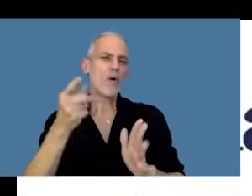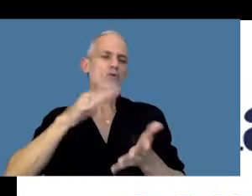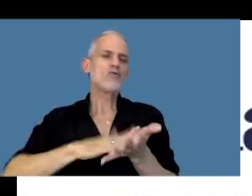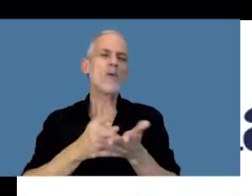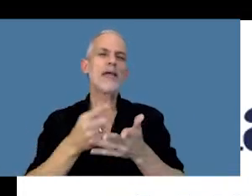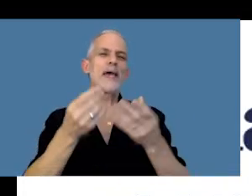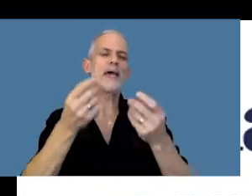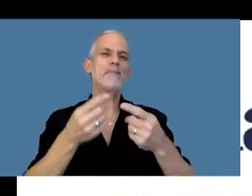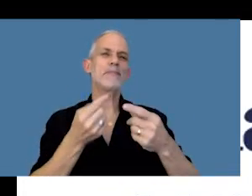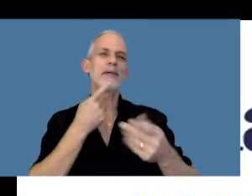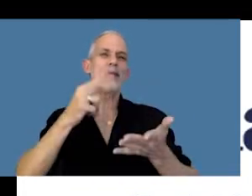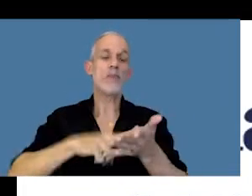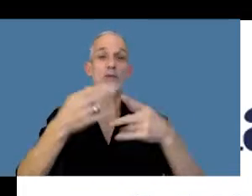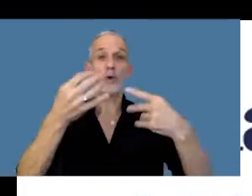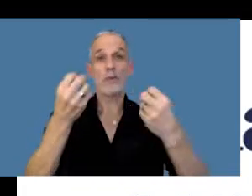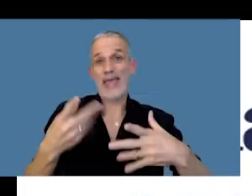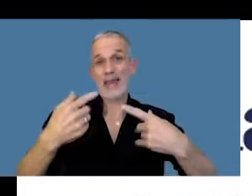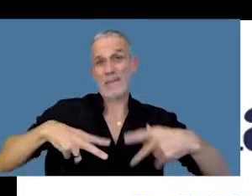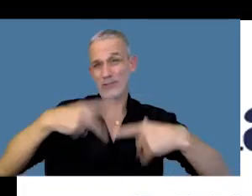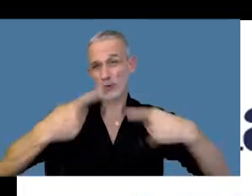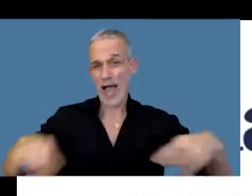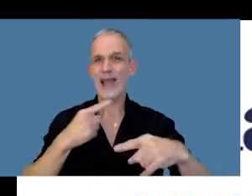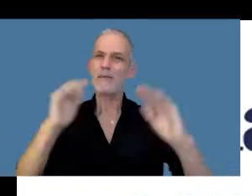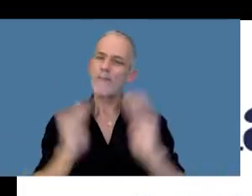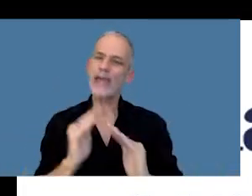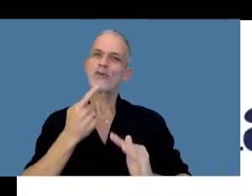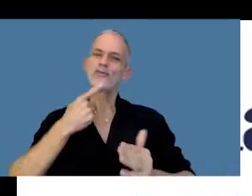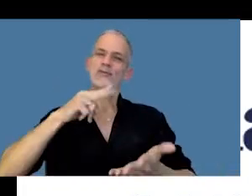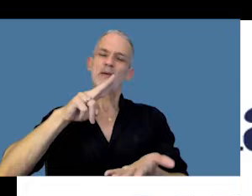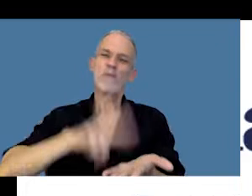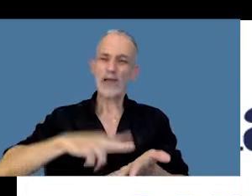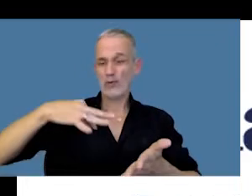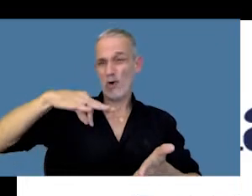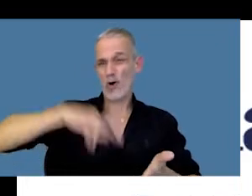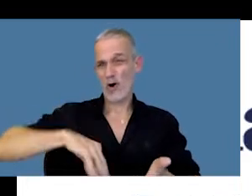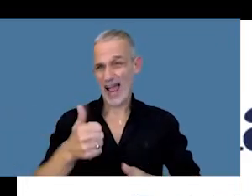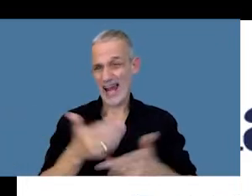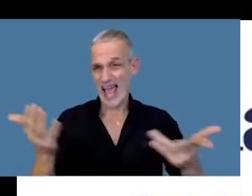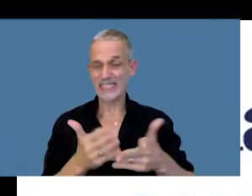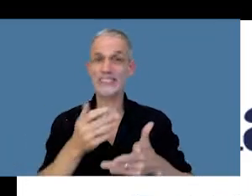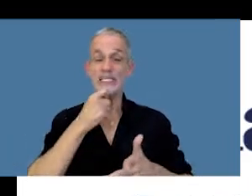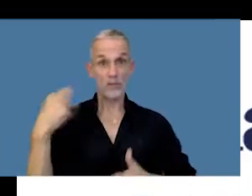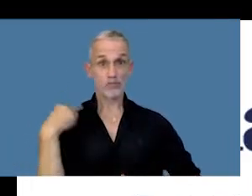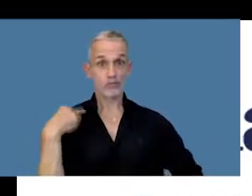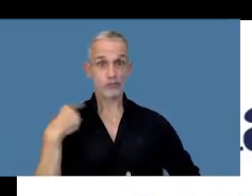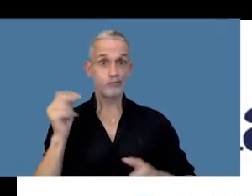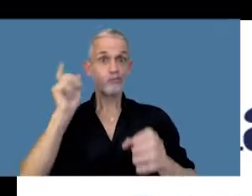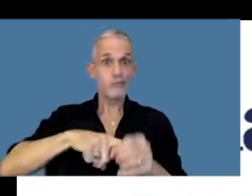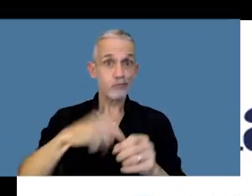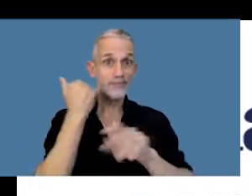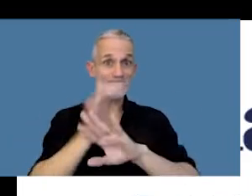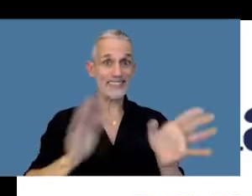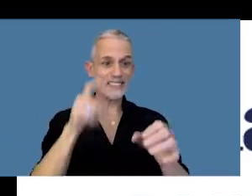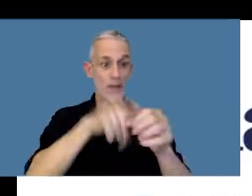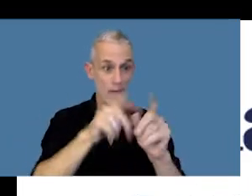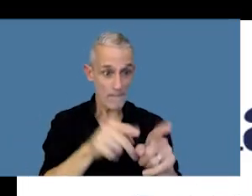personales, tenían reducciones en impuesto a las ganancias. El empleador adherido a este programa no podrá